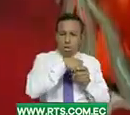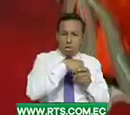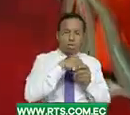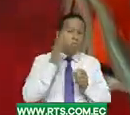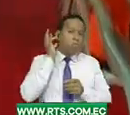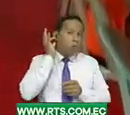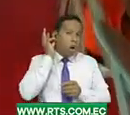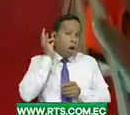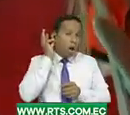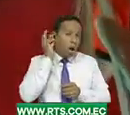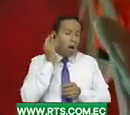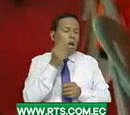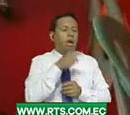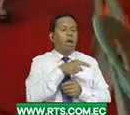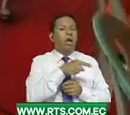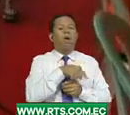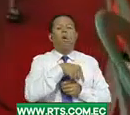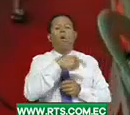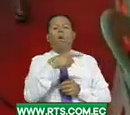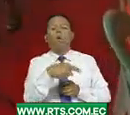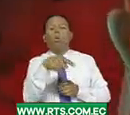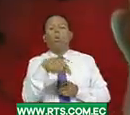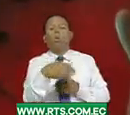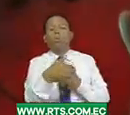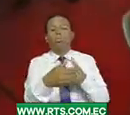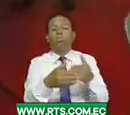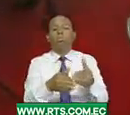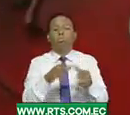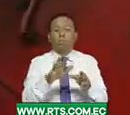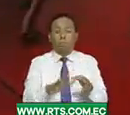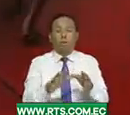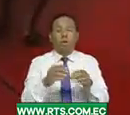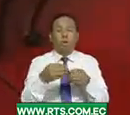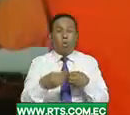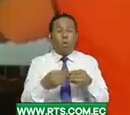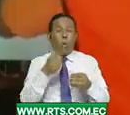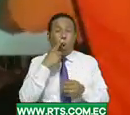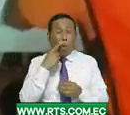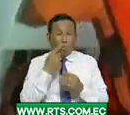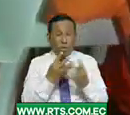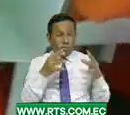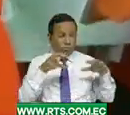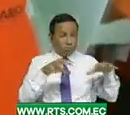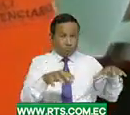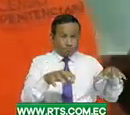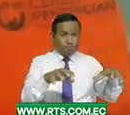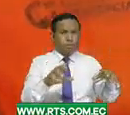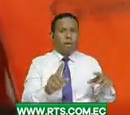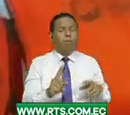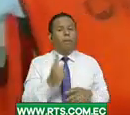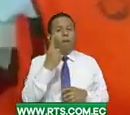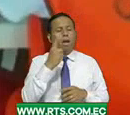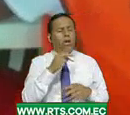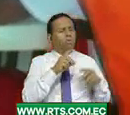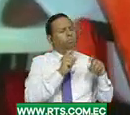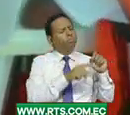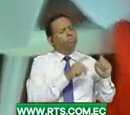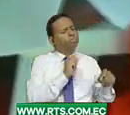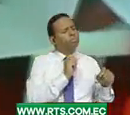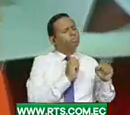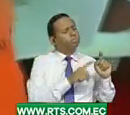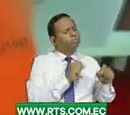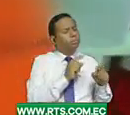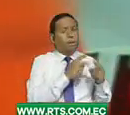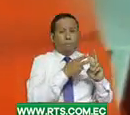como el Centro de Privación de Libertad Guayas número 5, fueron los primeros en ser encuestados en uno de los mayores